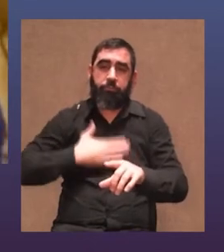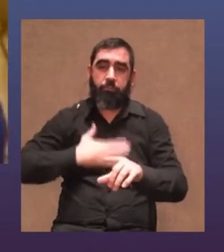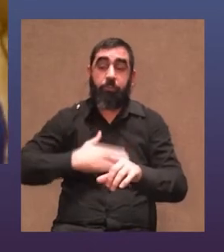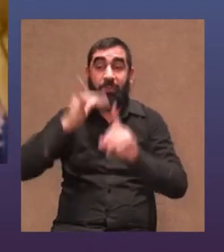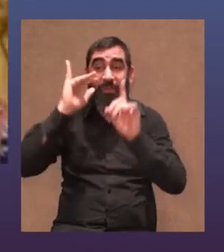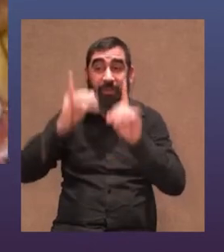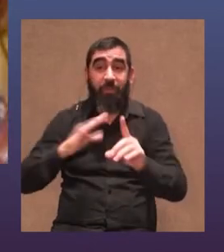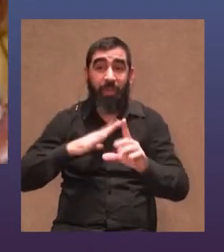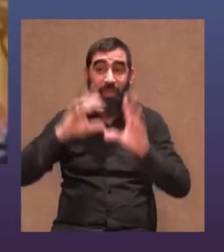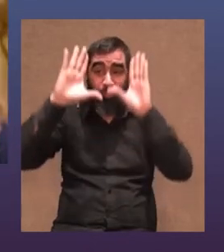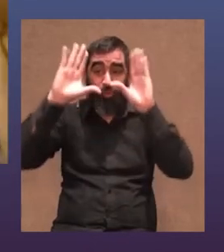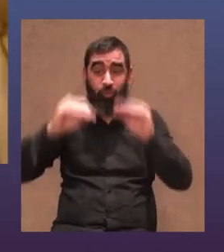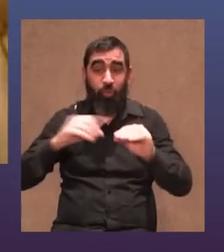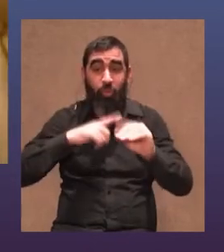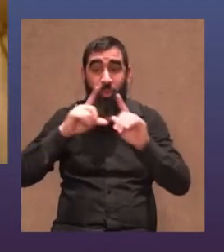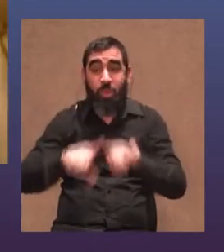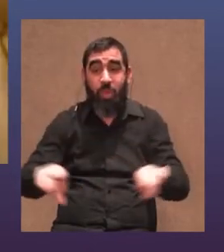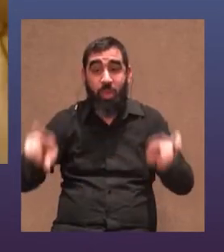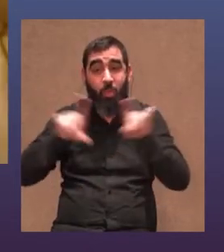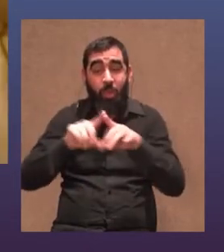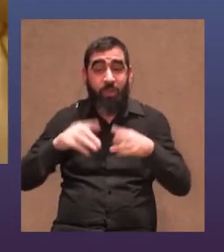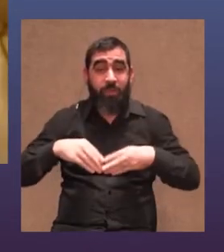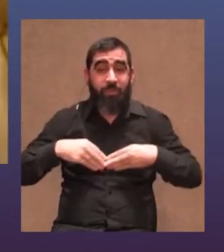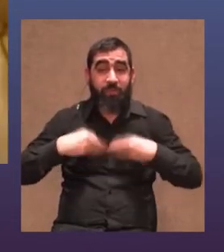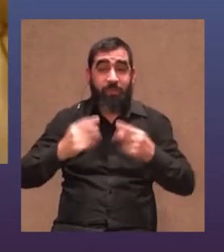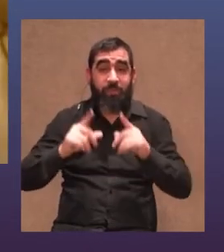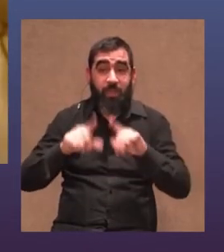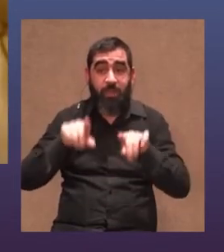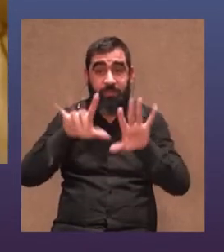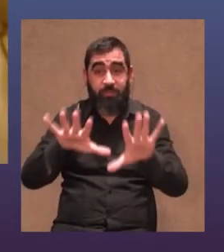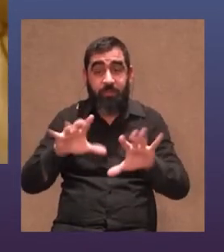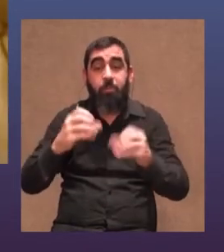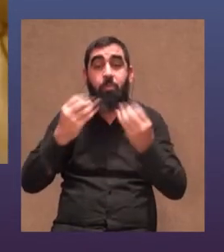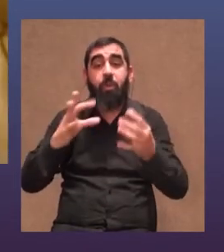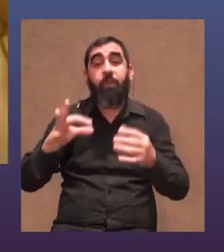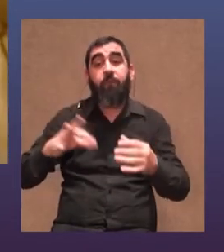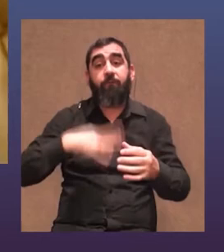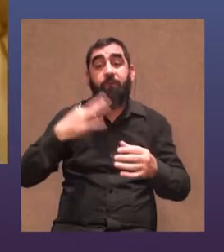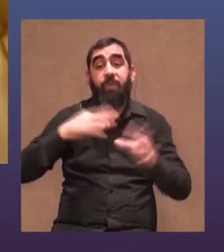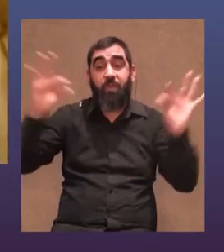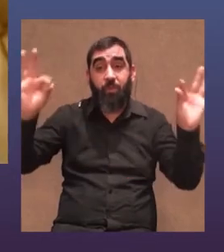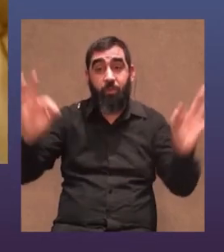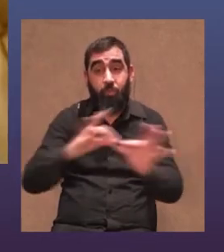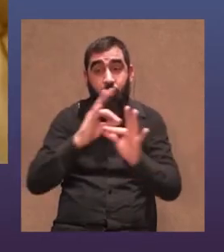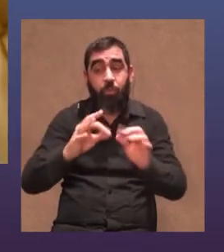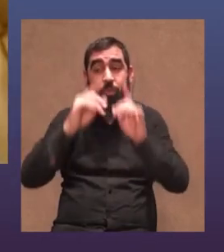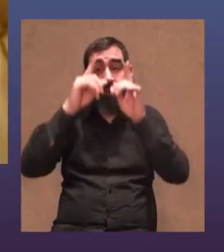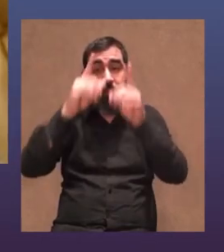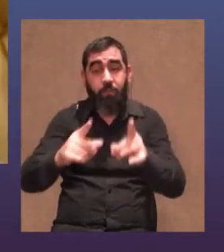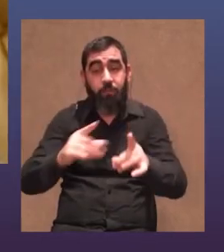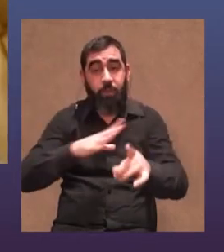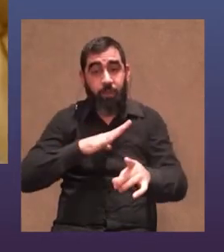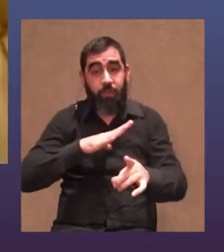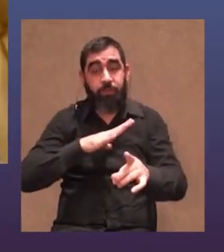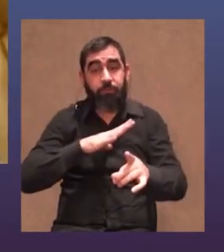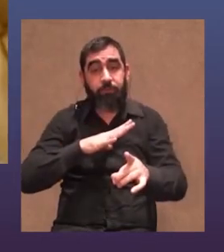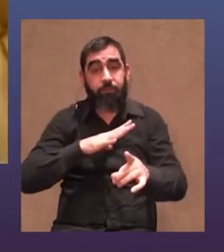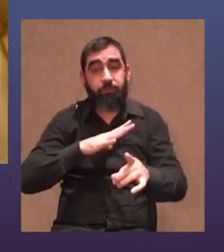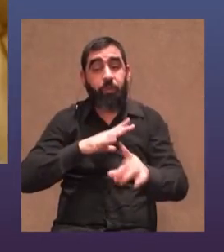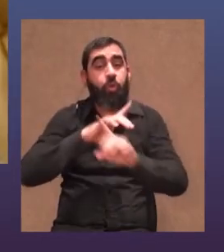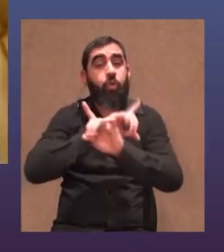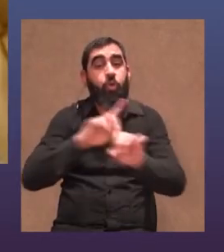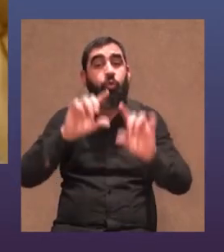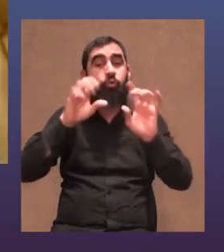transcurrido por todo, porque a mí me parece que la vida de un músico tiene que ser no con